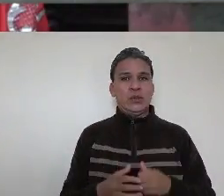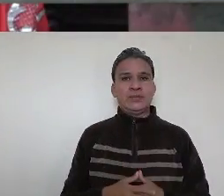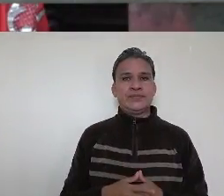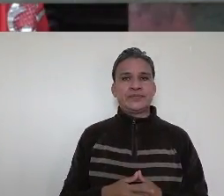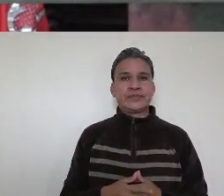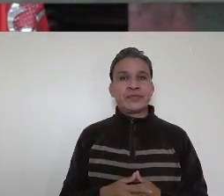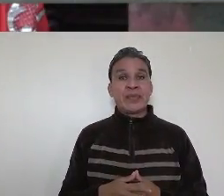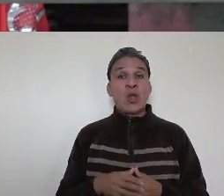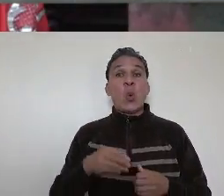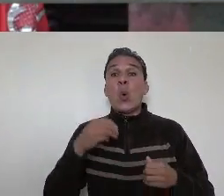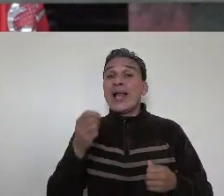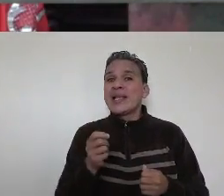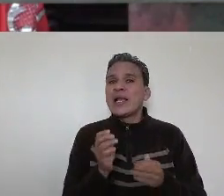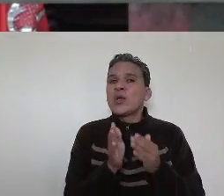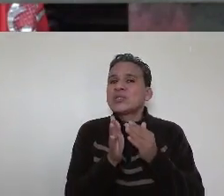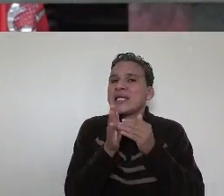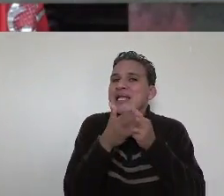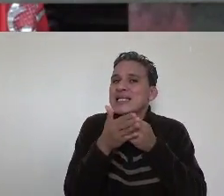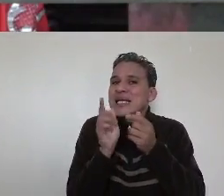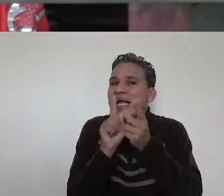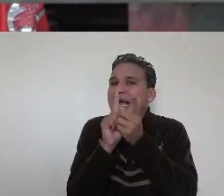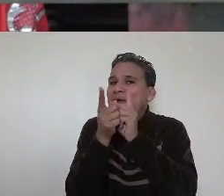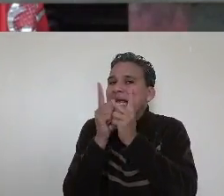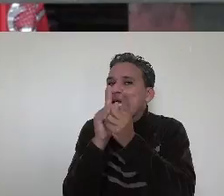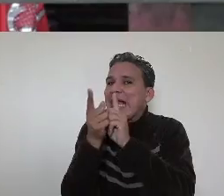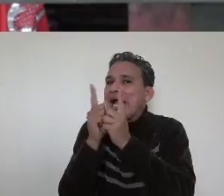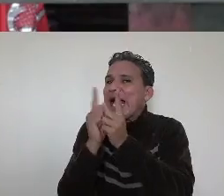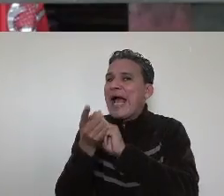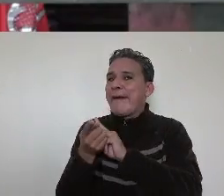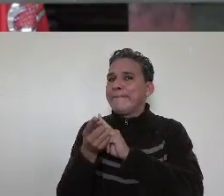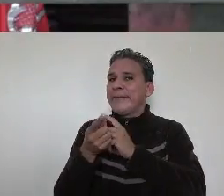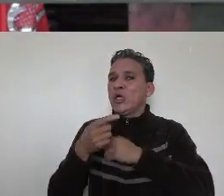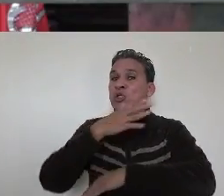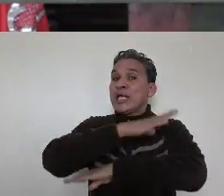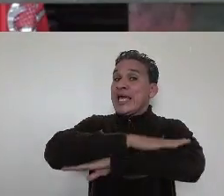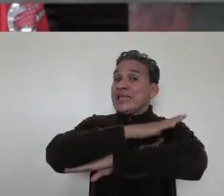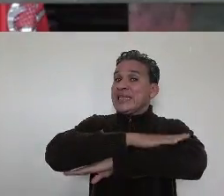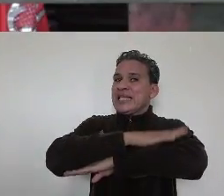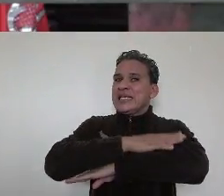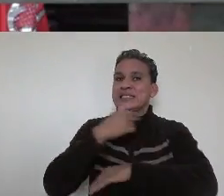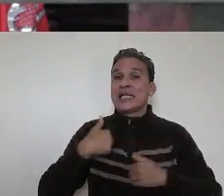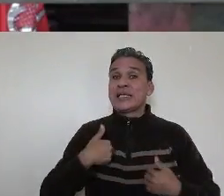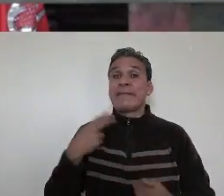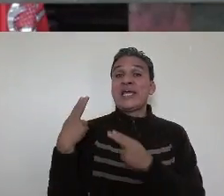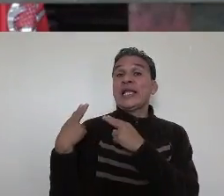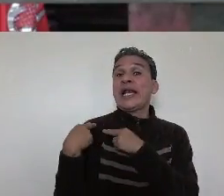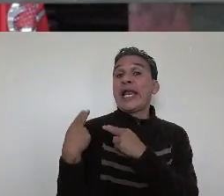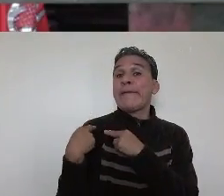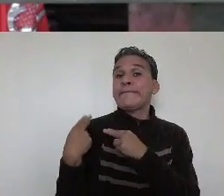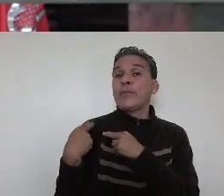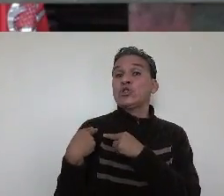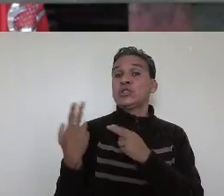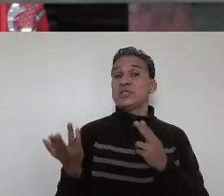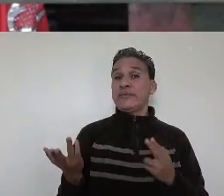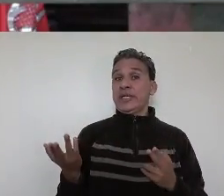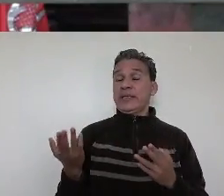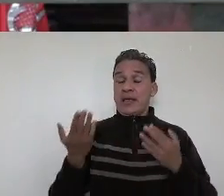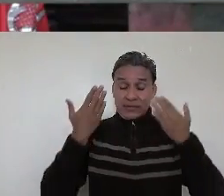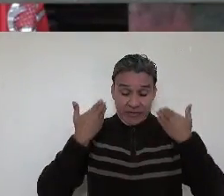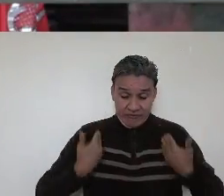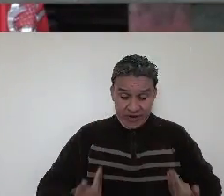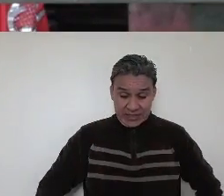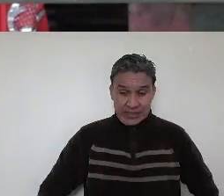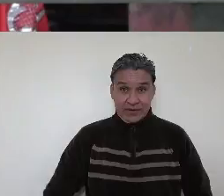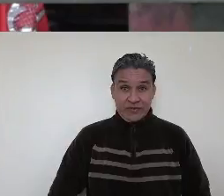de la usurpación, de las cosas que no me corresponden, ni es el vestido tampoco, bueno, de un